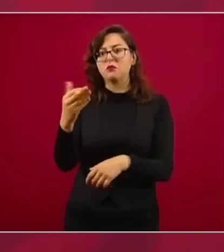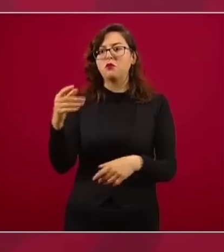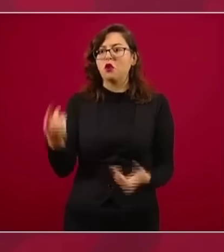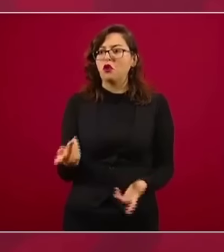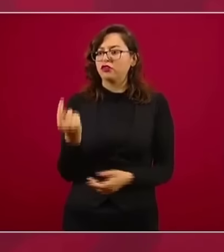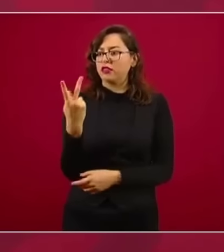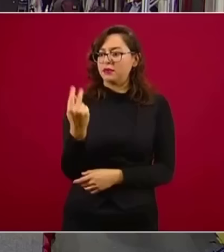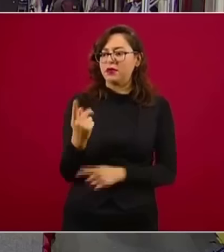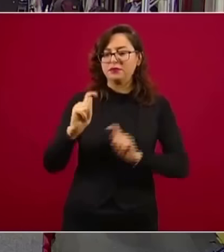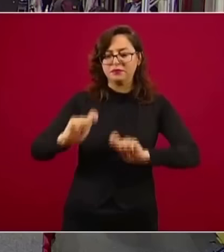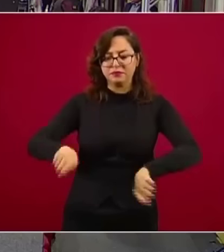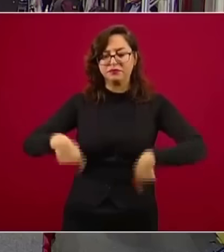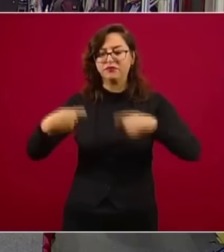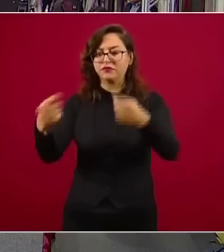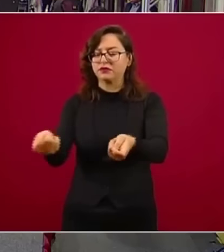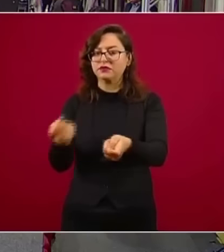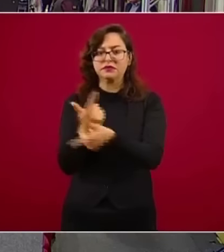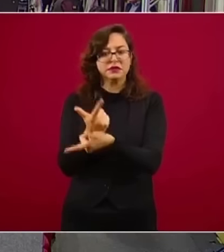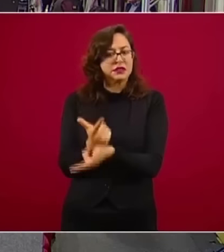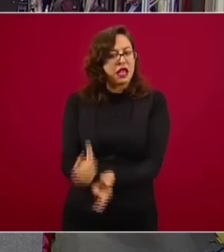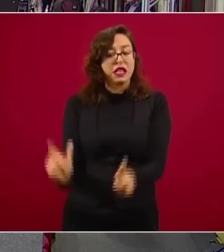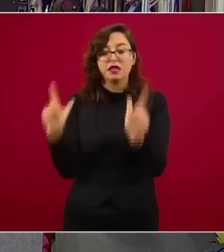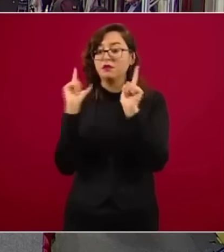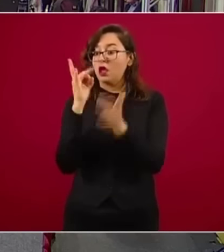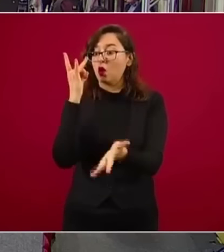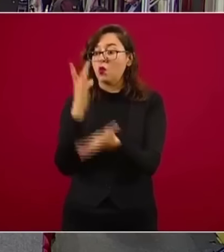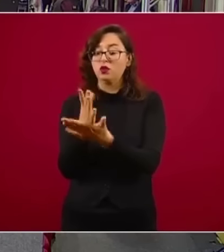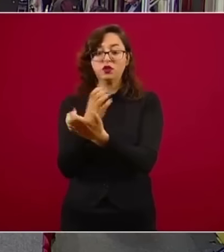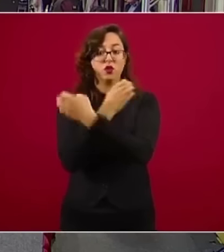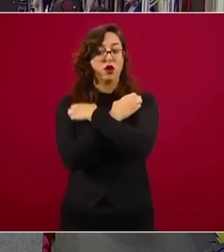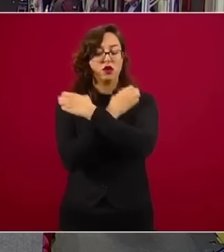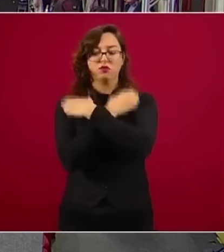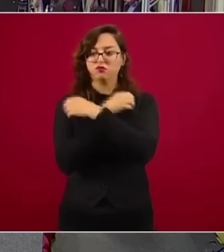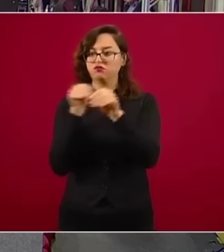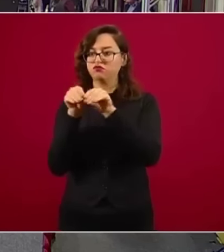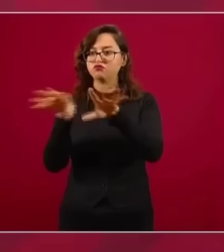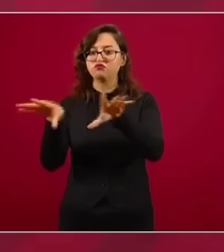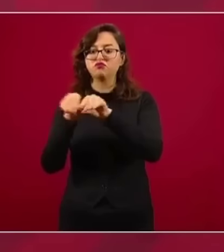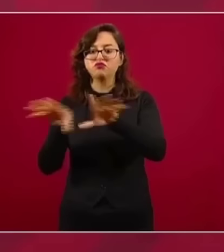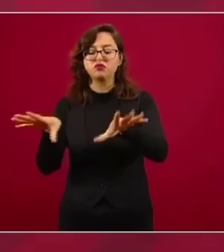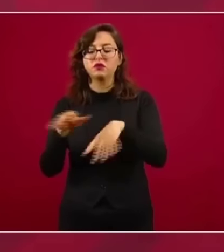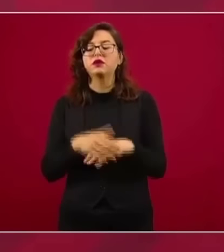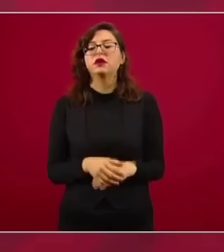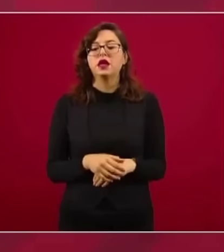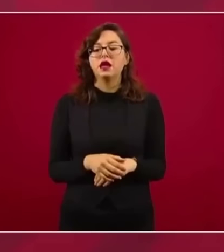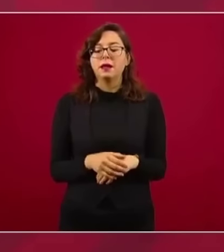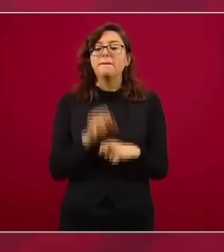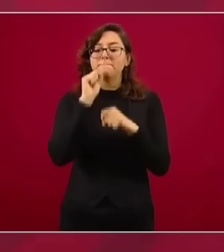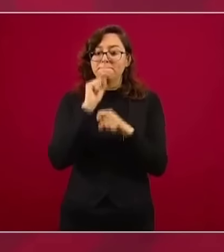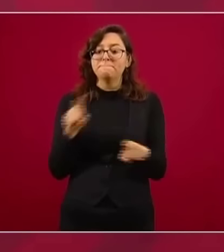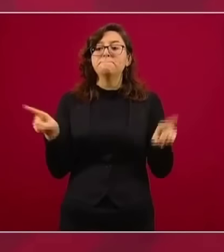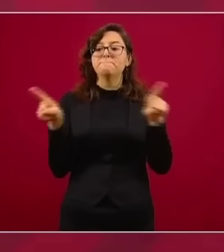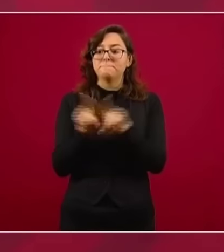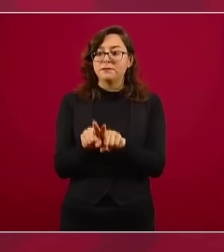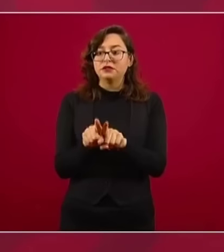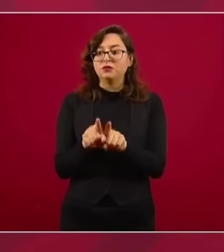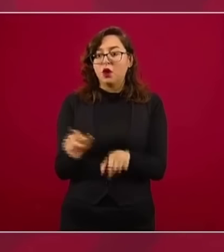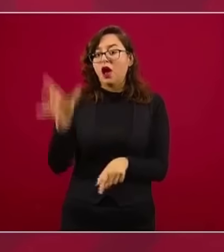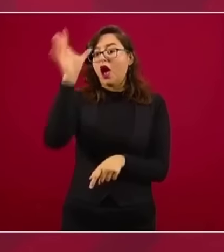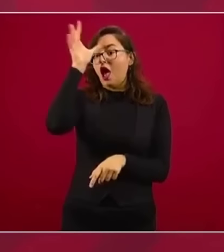totalmente limpia y solo se transmita educación. La firma de un acuerdo en donde participaron todos y